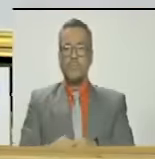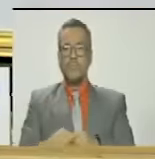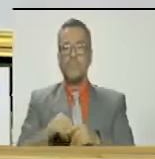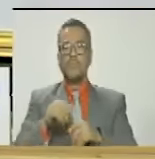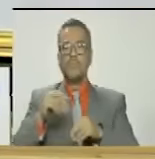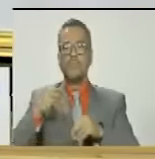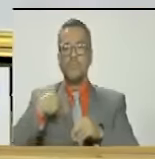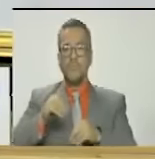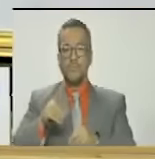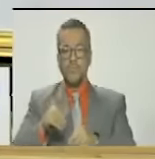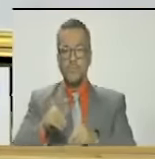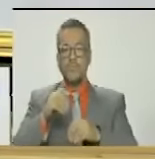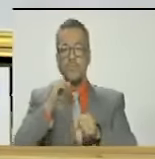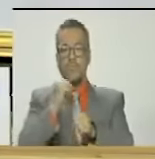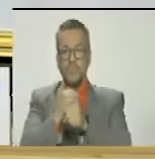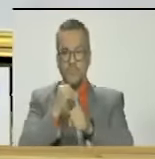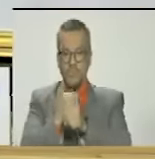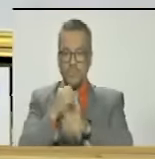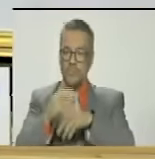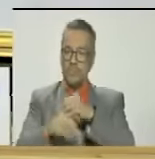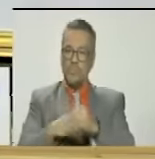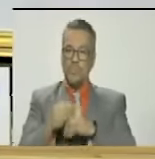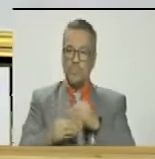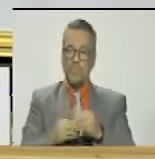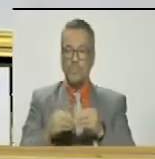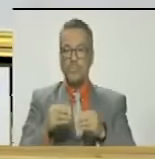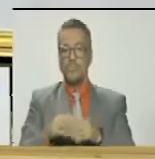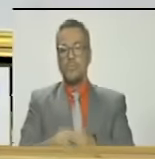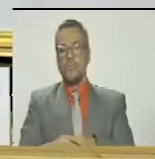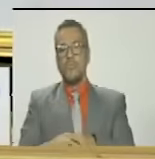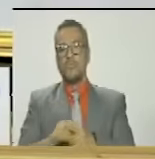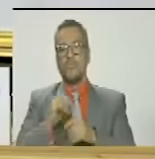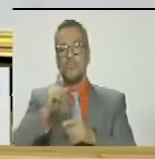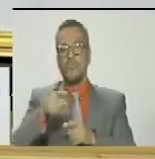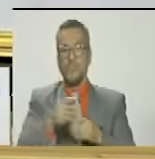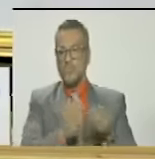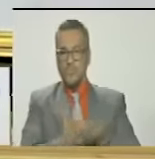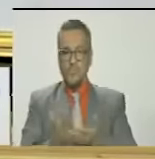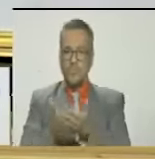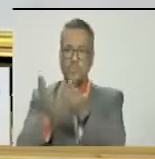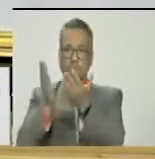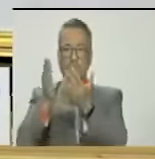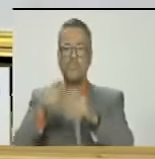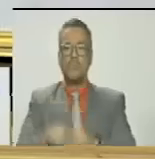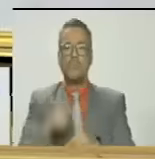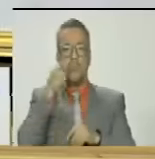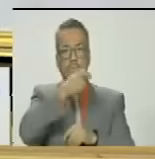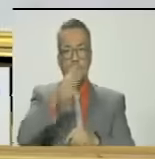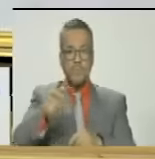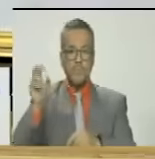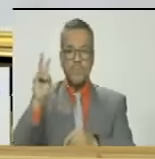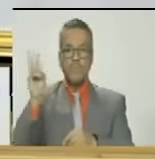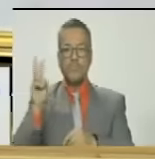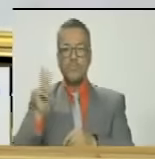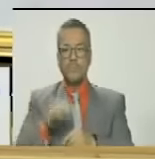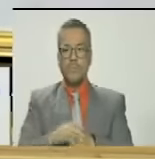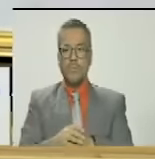los aspectos de su funcionamiento y en los aspectos de su servicio al pueblo de